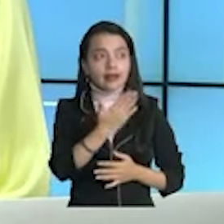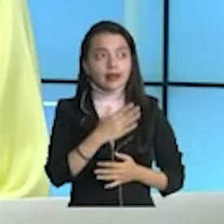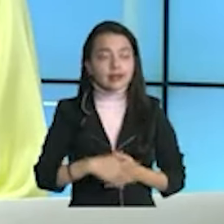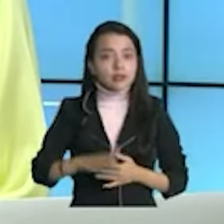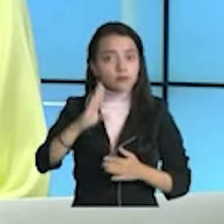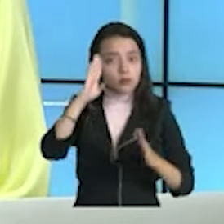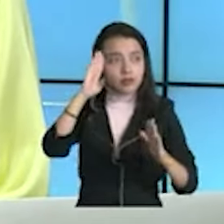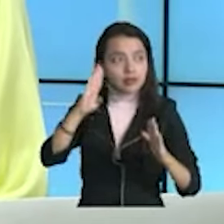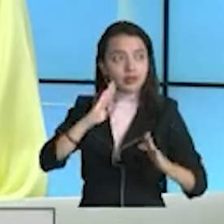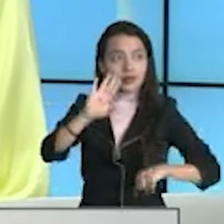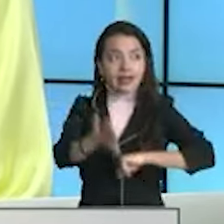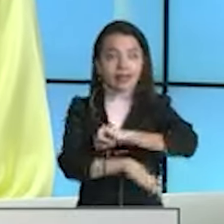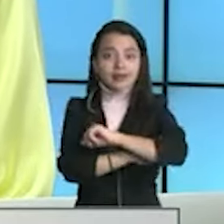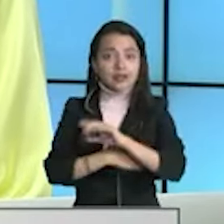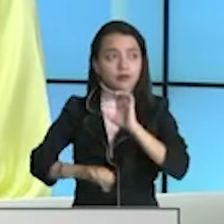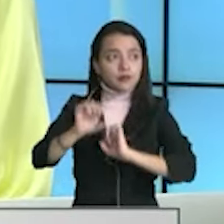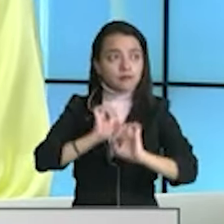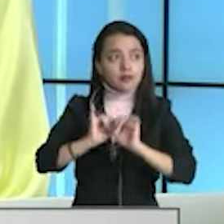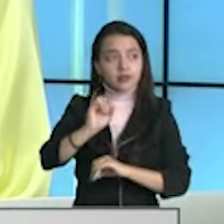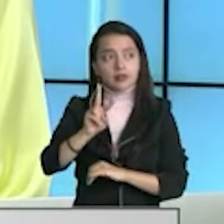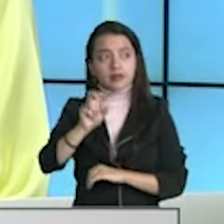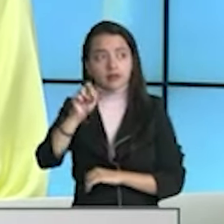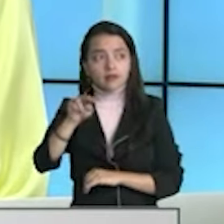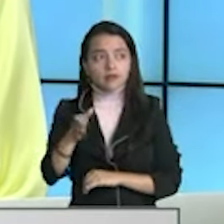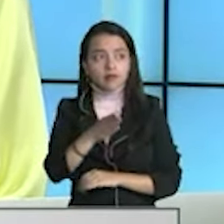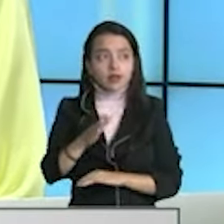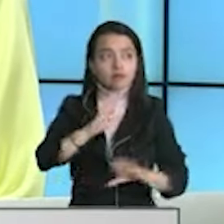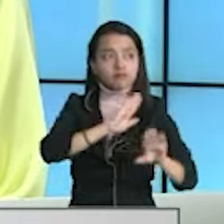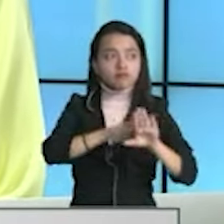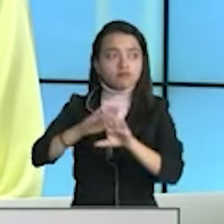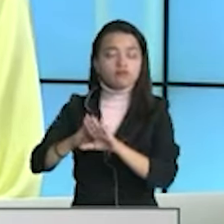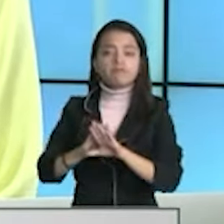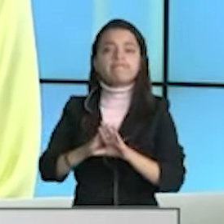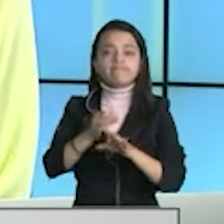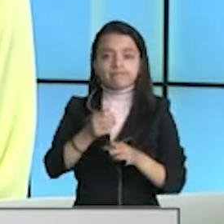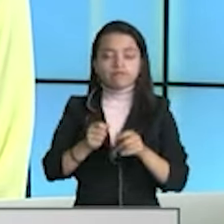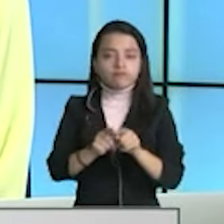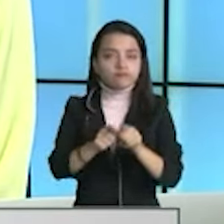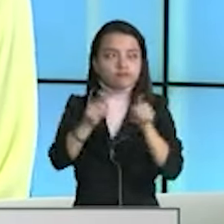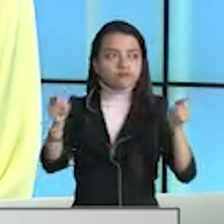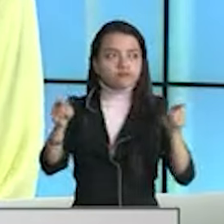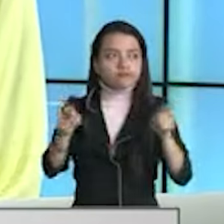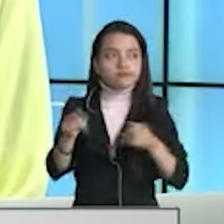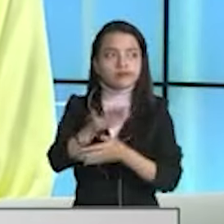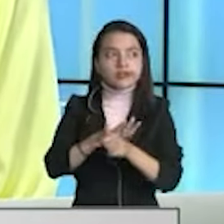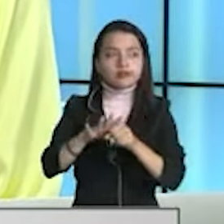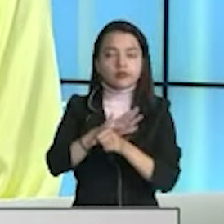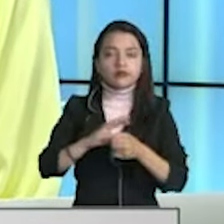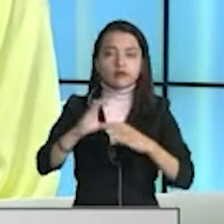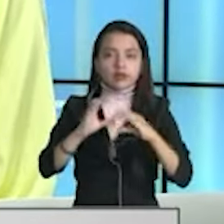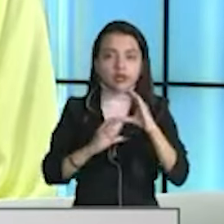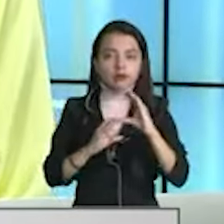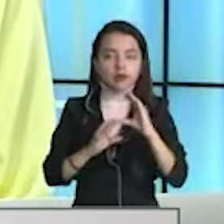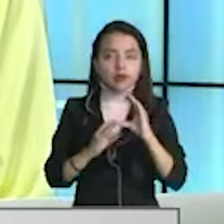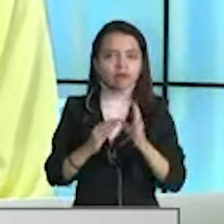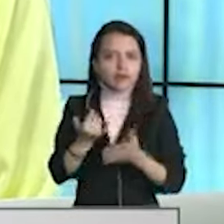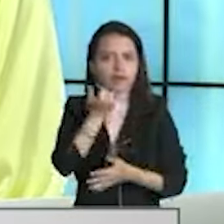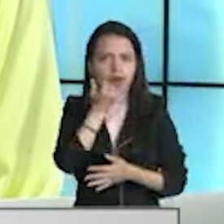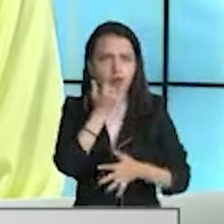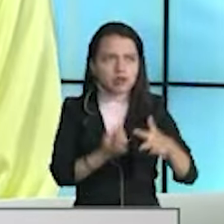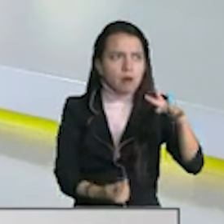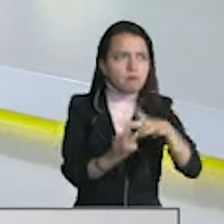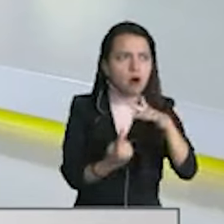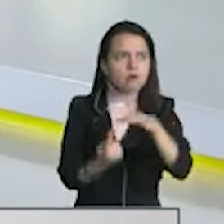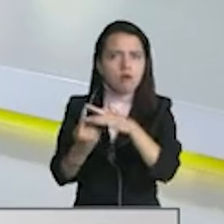mucha atención porque precisamente el ministro de Defensa, Iván Velásquez, acaba de hacer un importante anuncio con respecto a la situación en el Cauca y los ataques terroristas